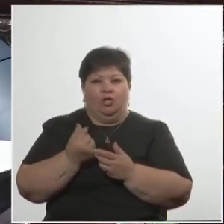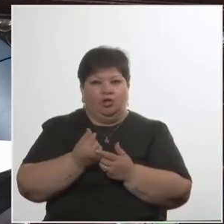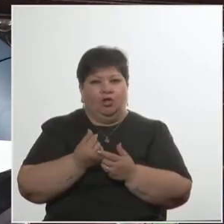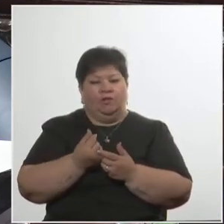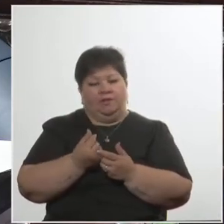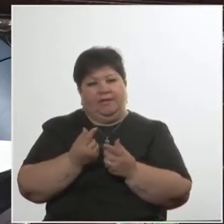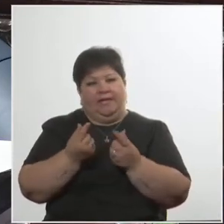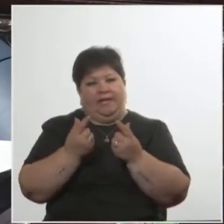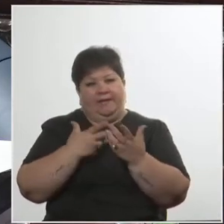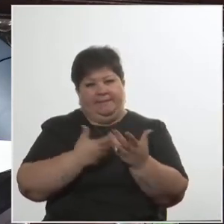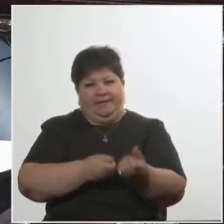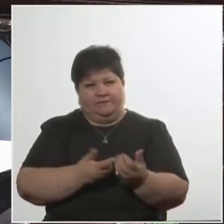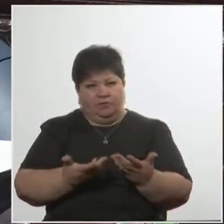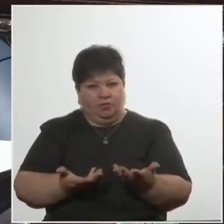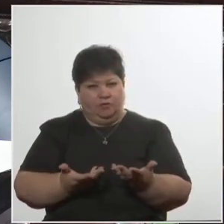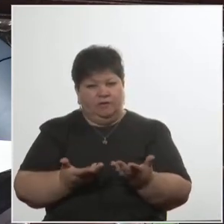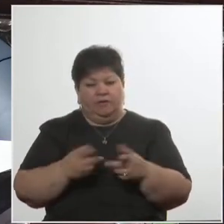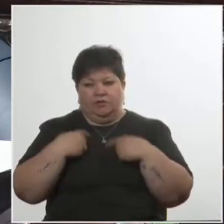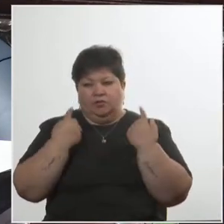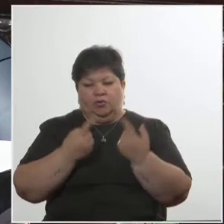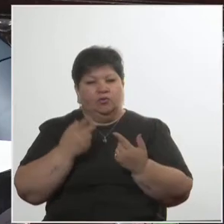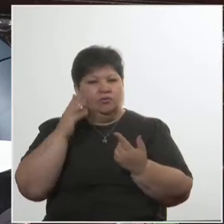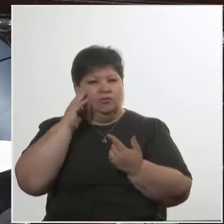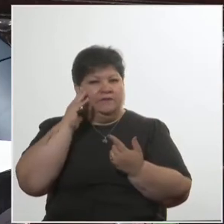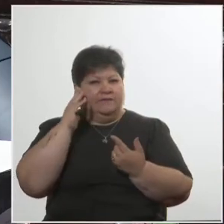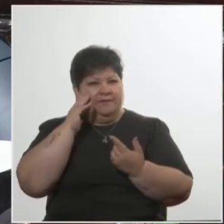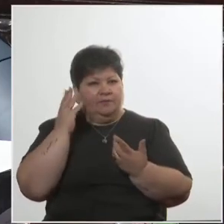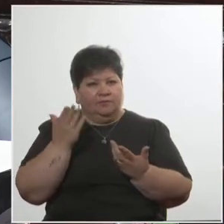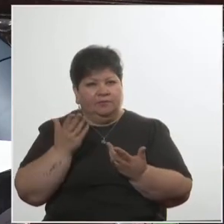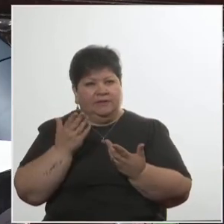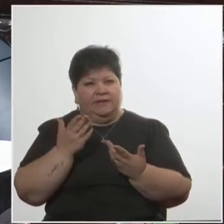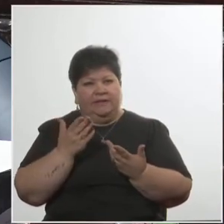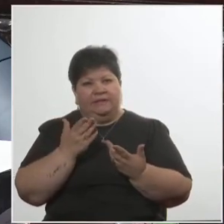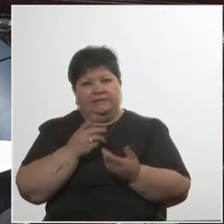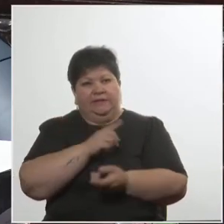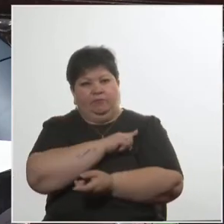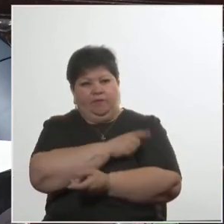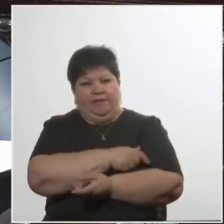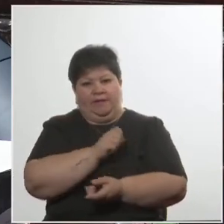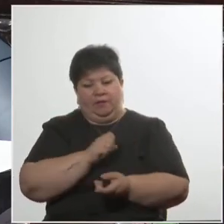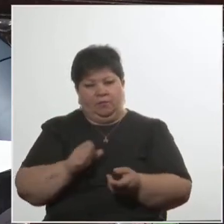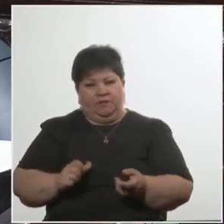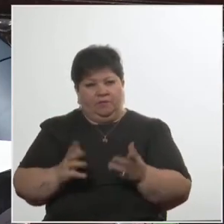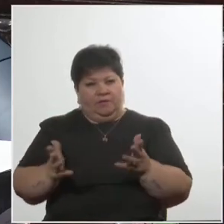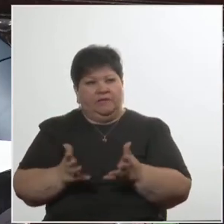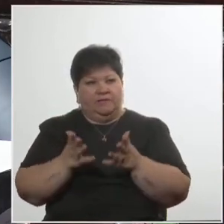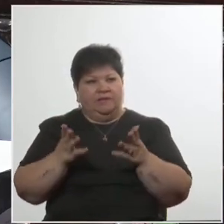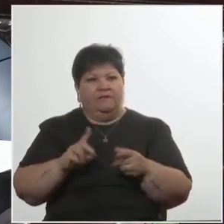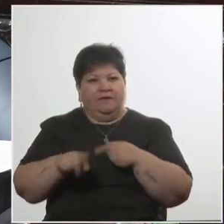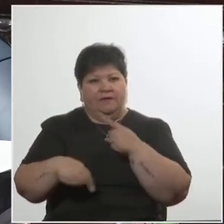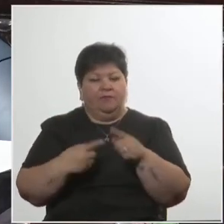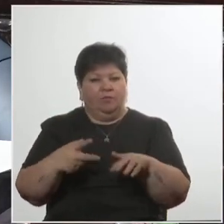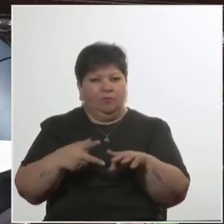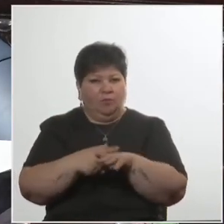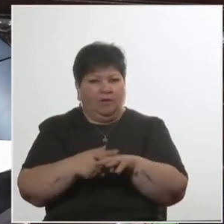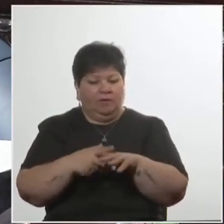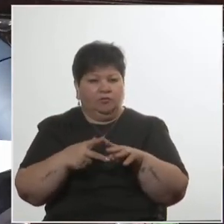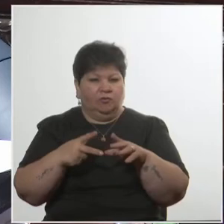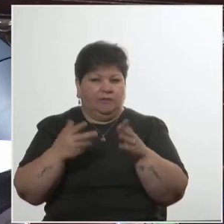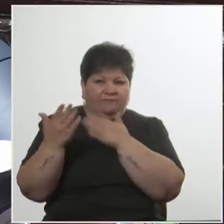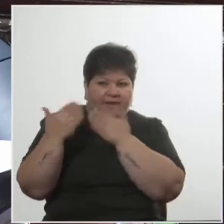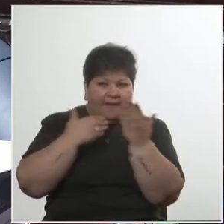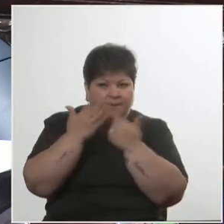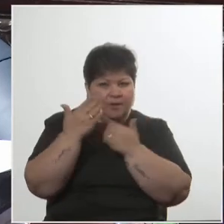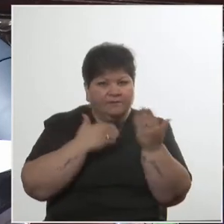la reparación cosa que todos sabemos que tiene iniciativa El Poder Ejecutivo Eso después de un cuarto intermedio se se resolvió